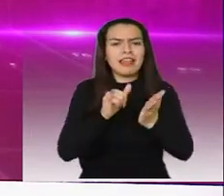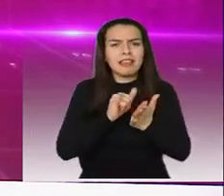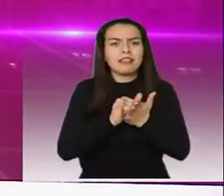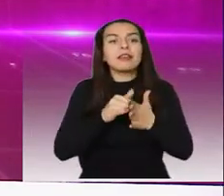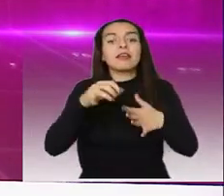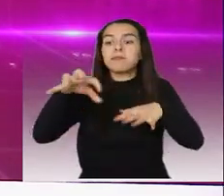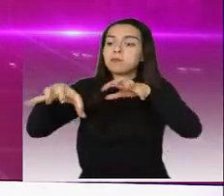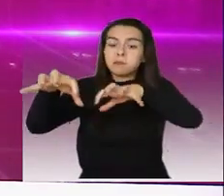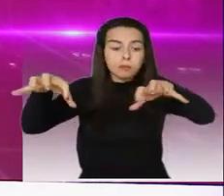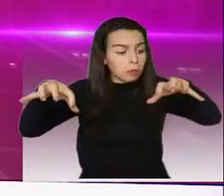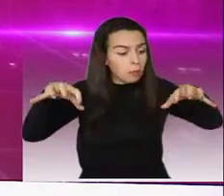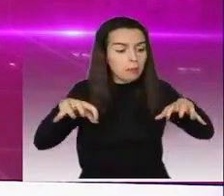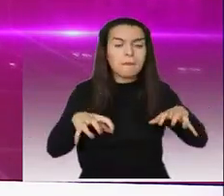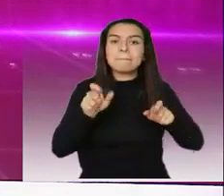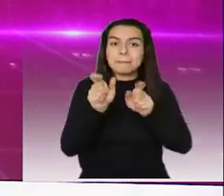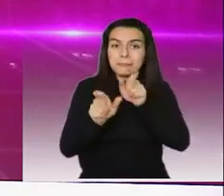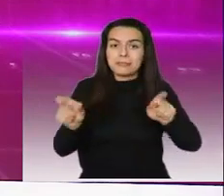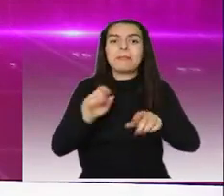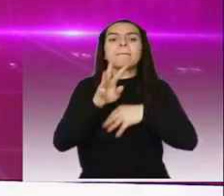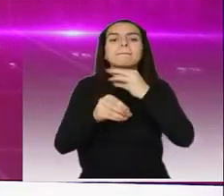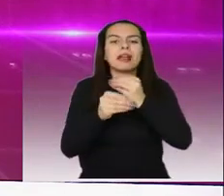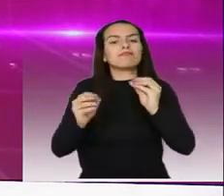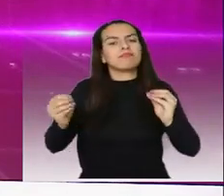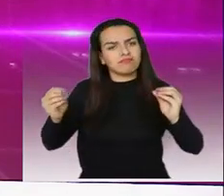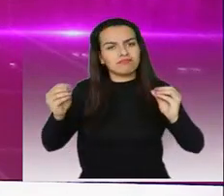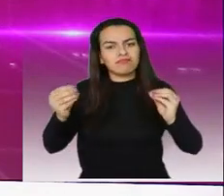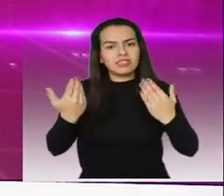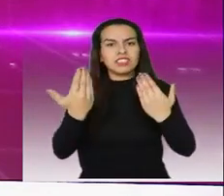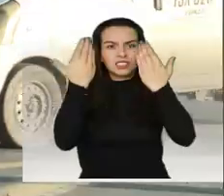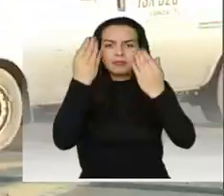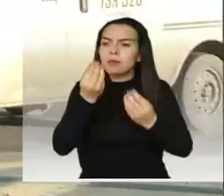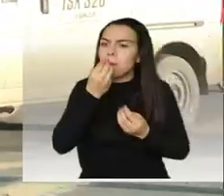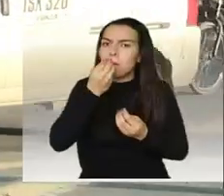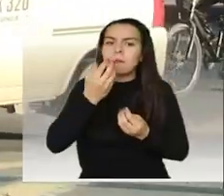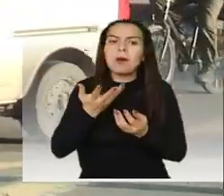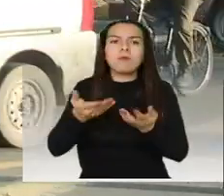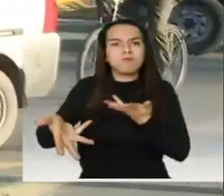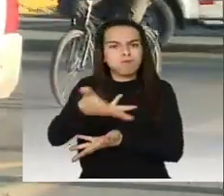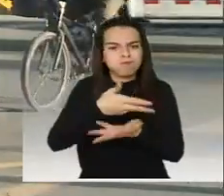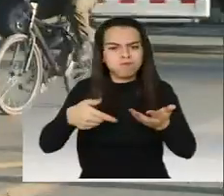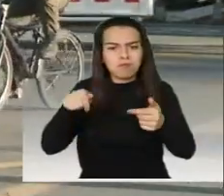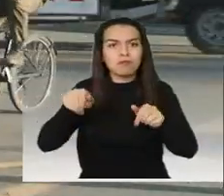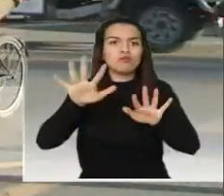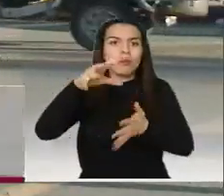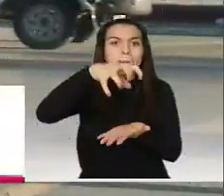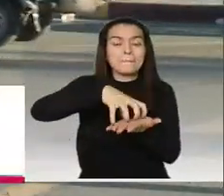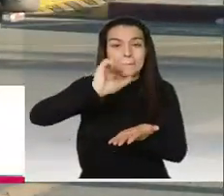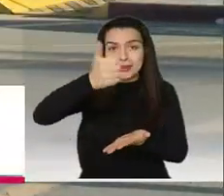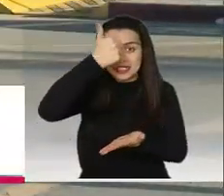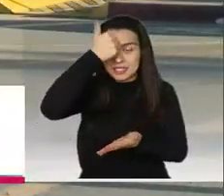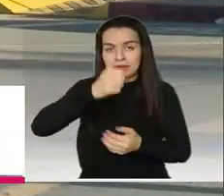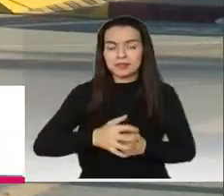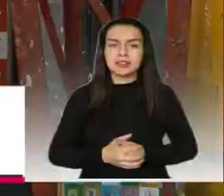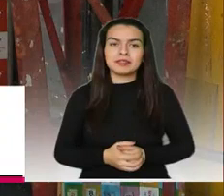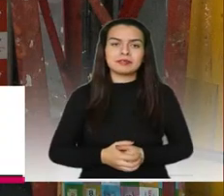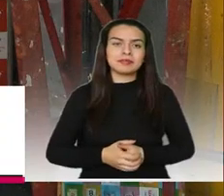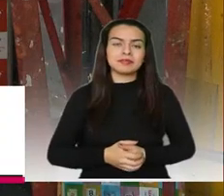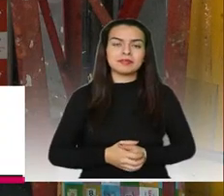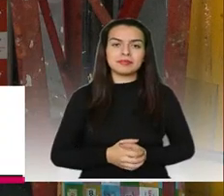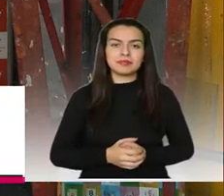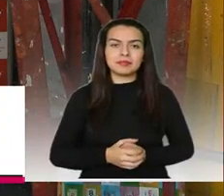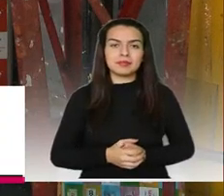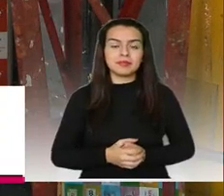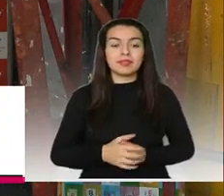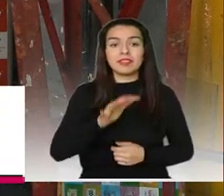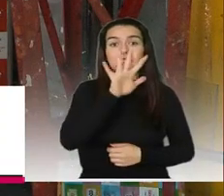el abastecimiento y la salud en esta central mayorista. La medida se aplicará en las 57 bodegas de la central de